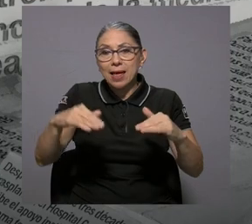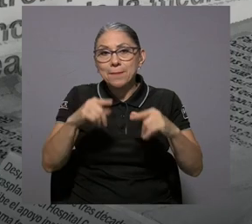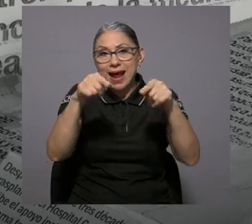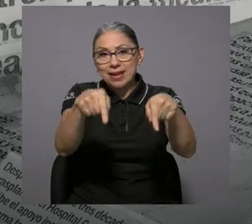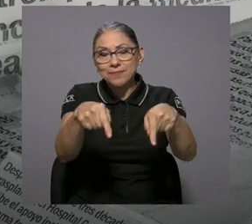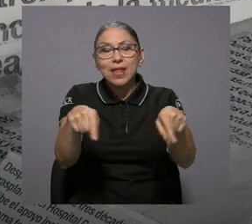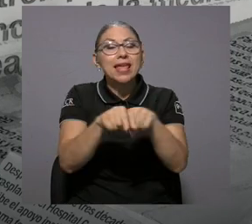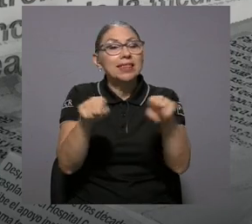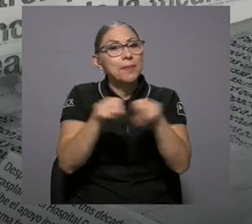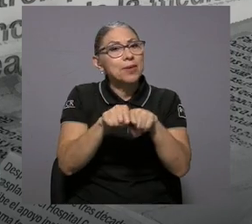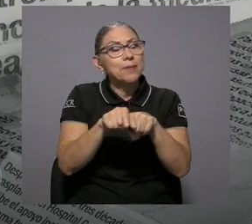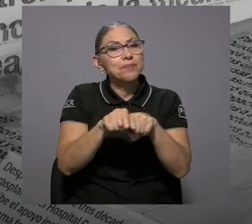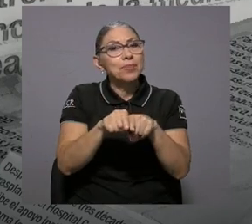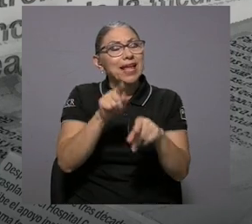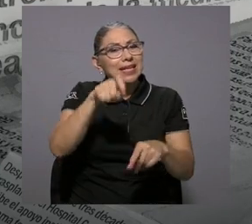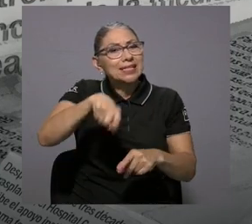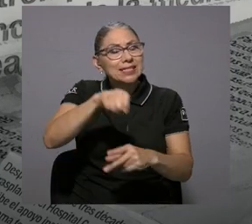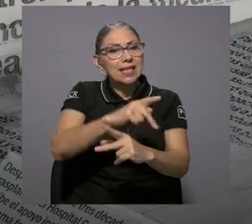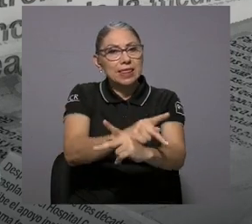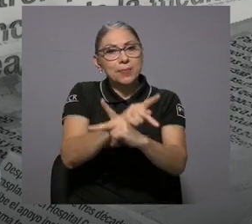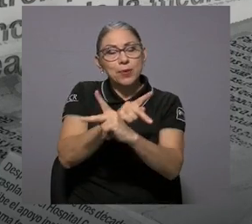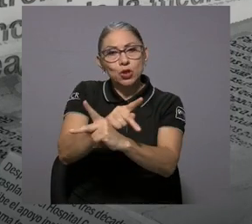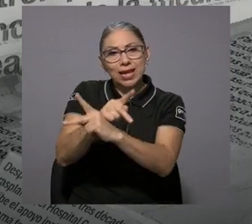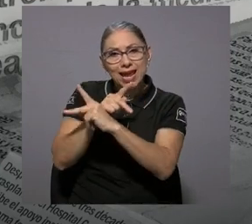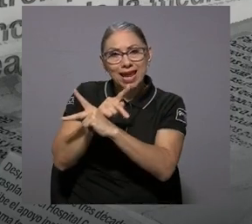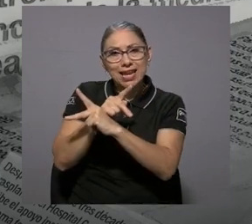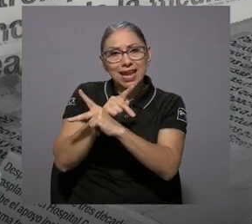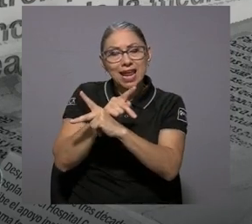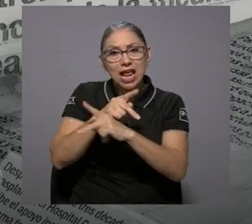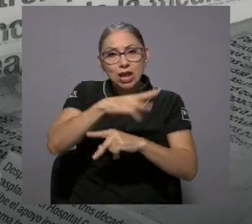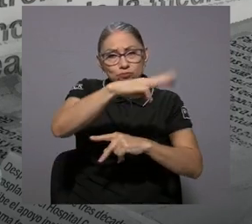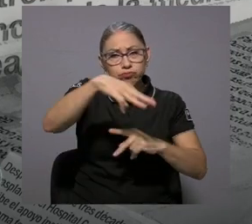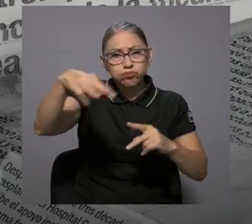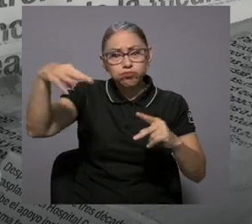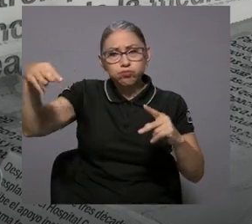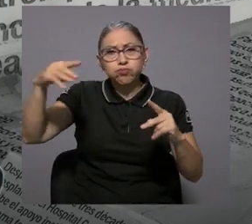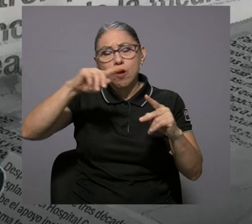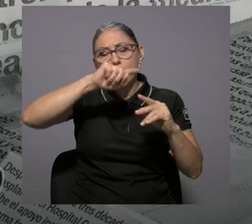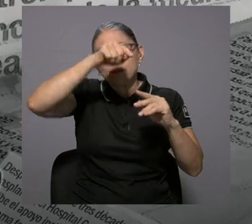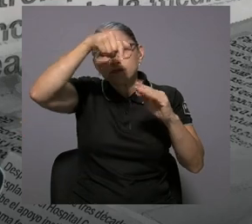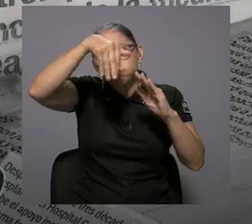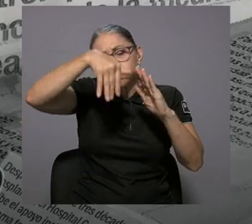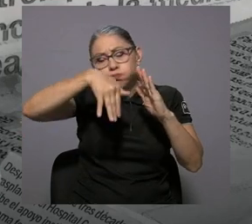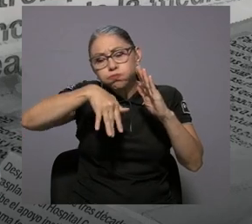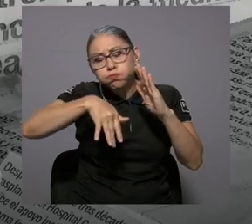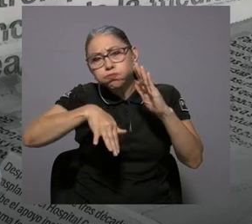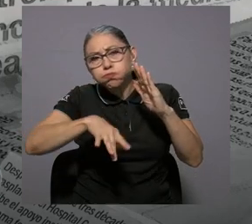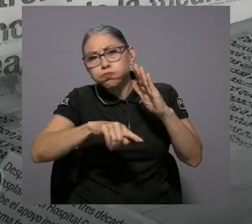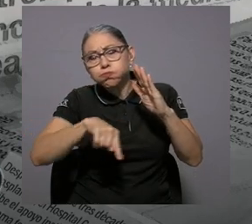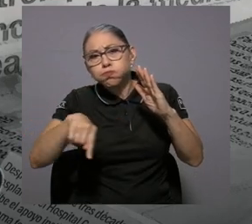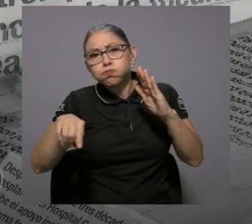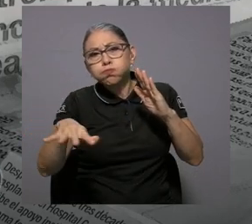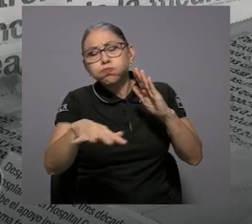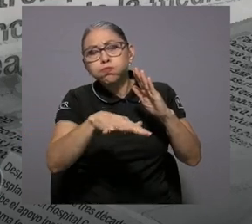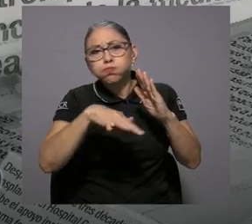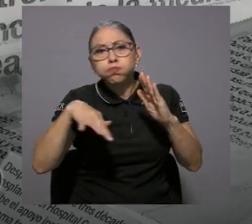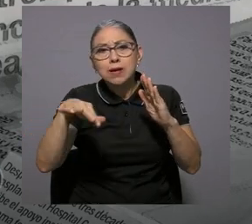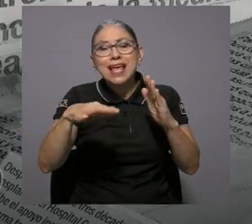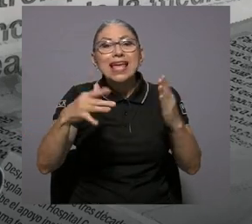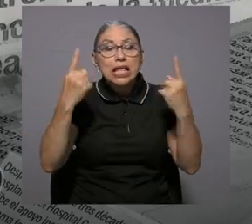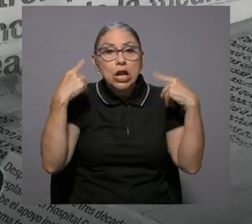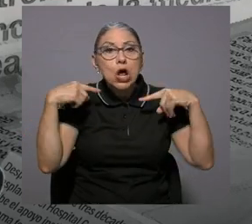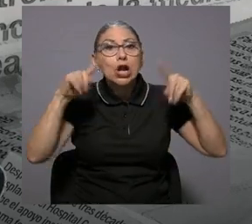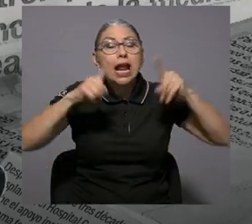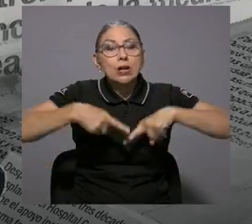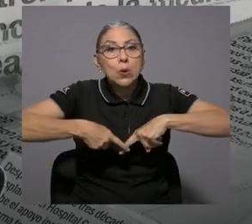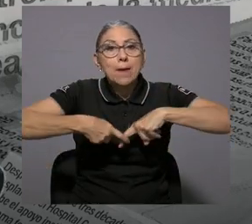la necesidad de proteger los fondos marinos y de conseguir por lo menos una pausa preventiva para